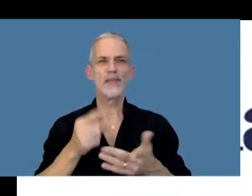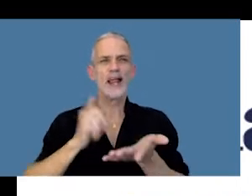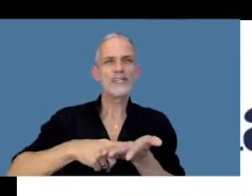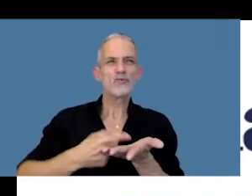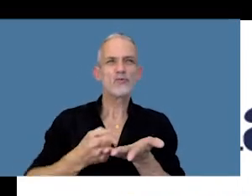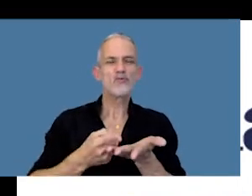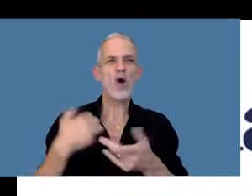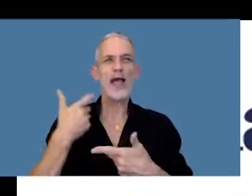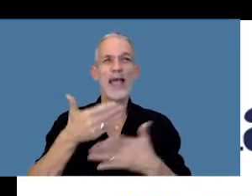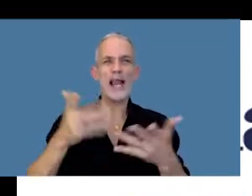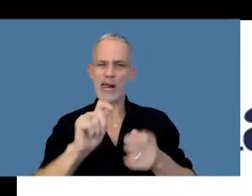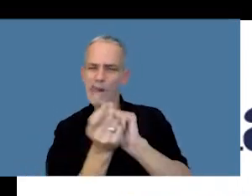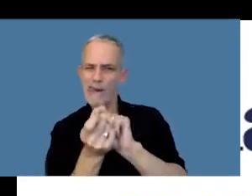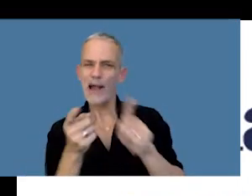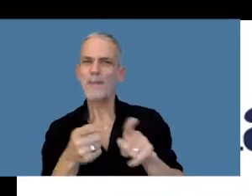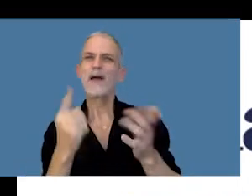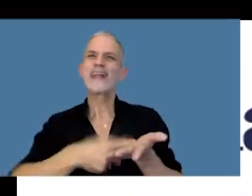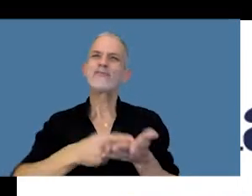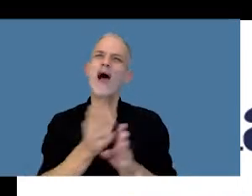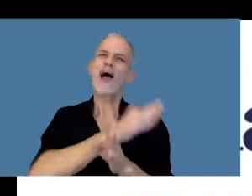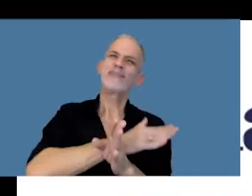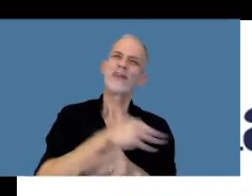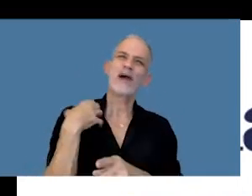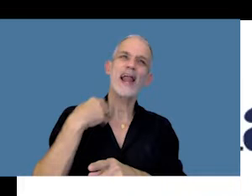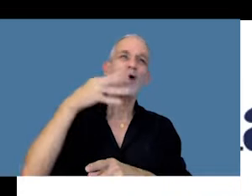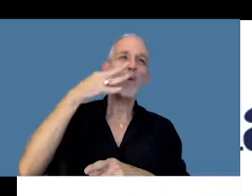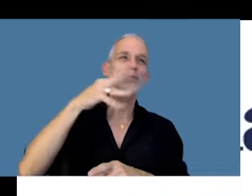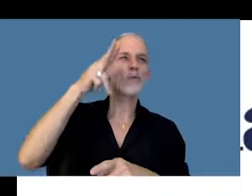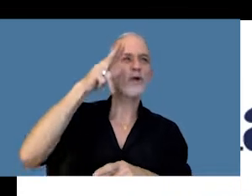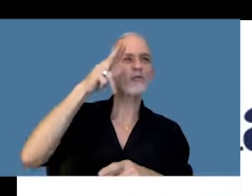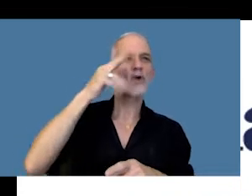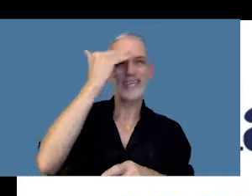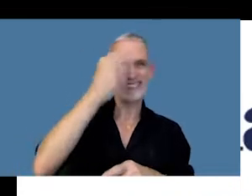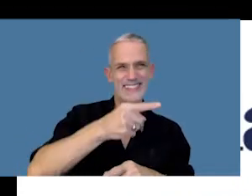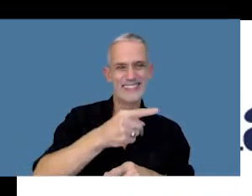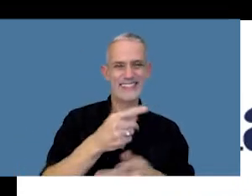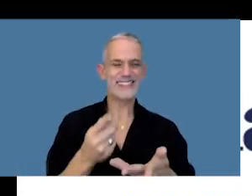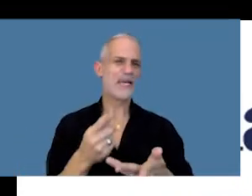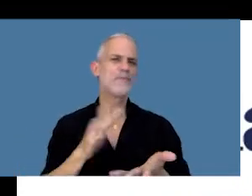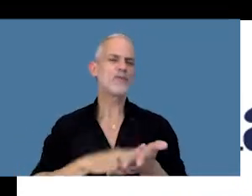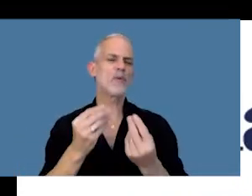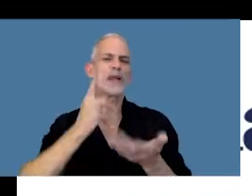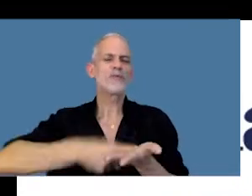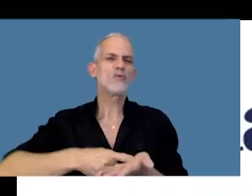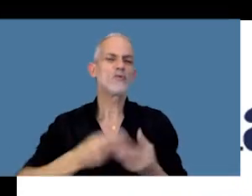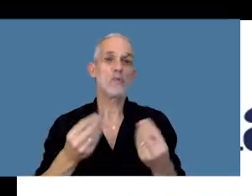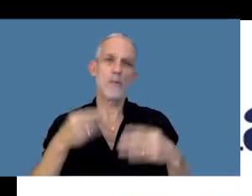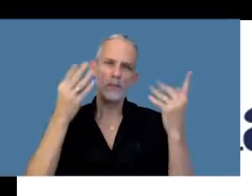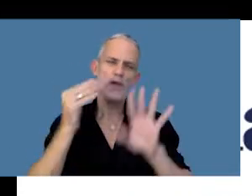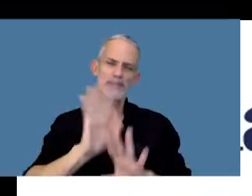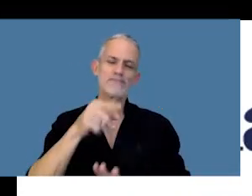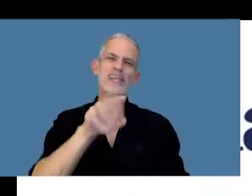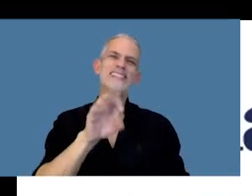resolución modifica la Resolución General 4815, es la resolución que muchas veces se